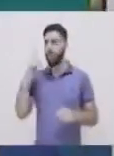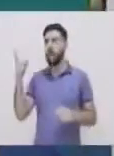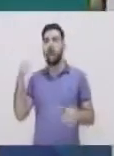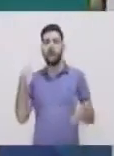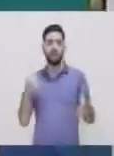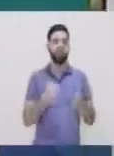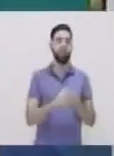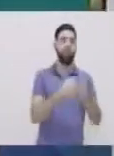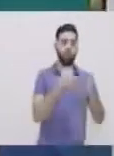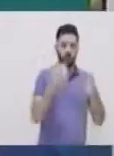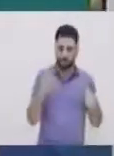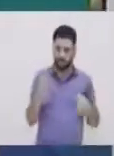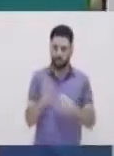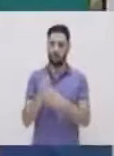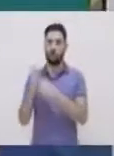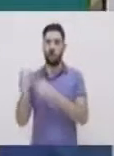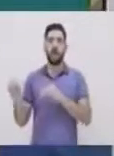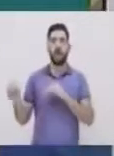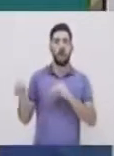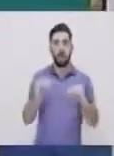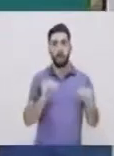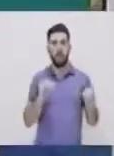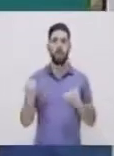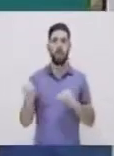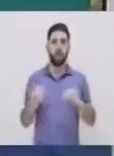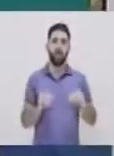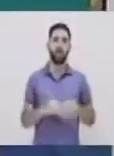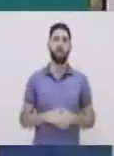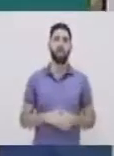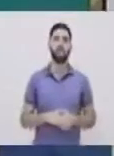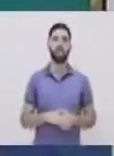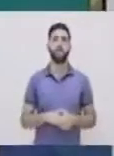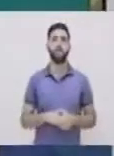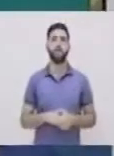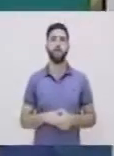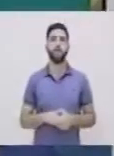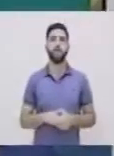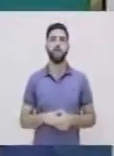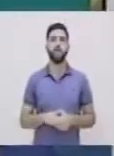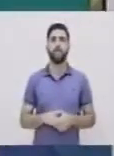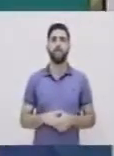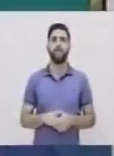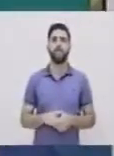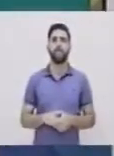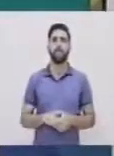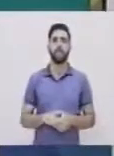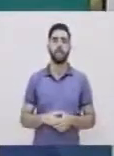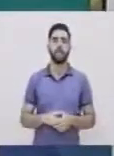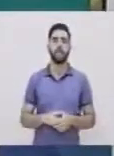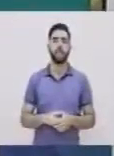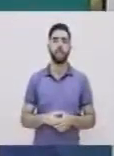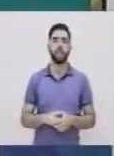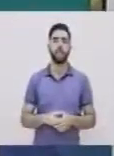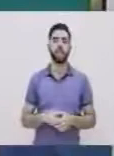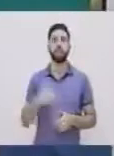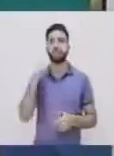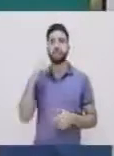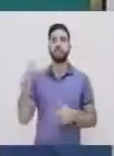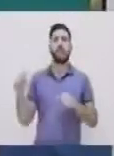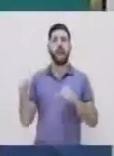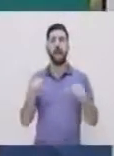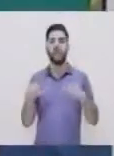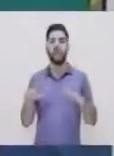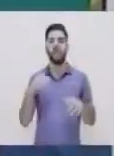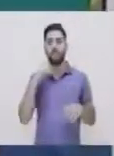elásticos. Esta actividad la puedes realizar en casa con alguno de tus hermanos, con tus padres y divertirse un rato.